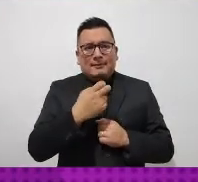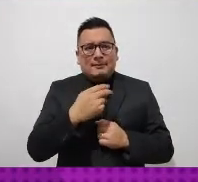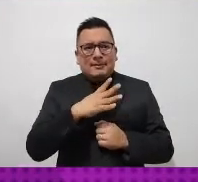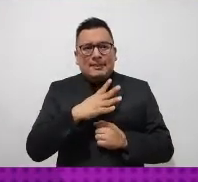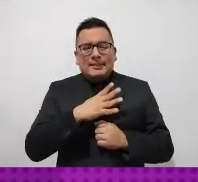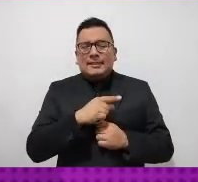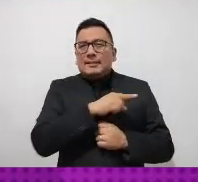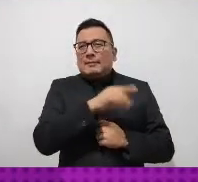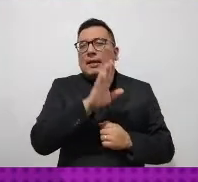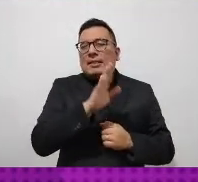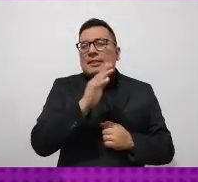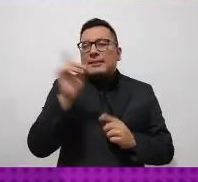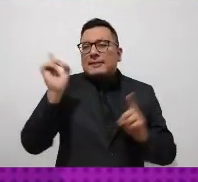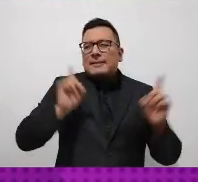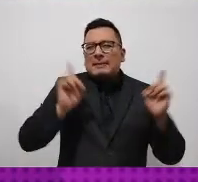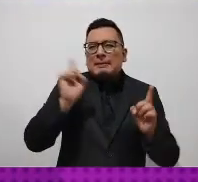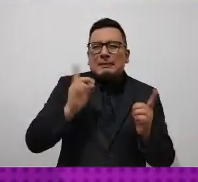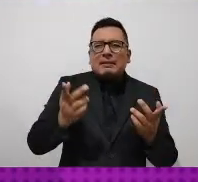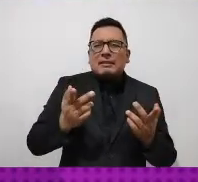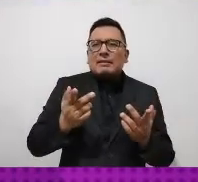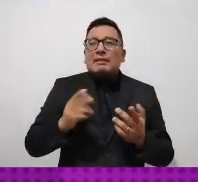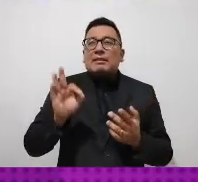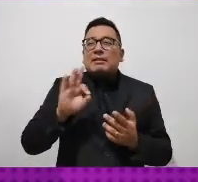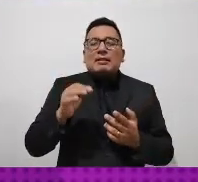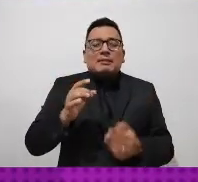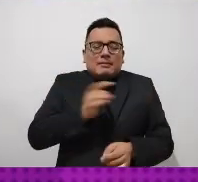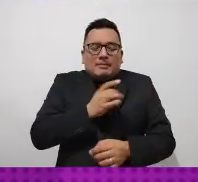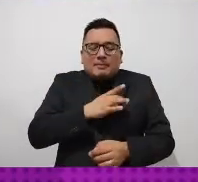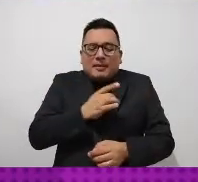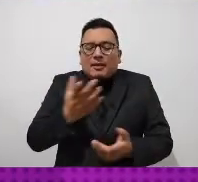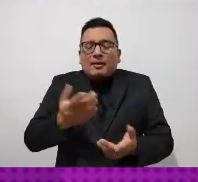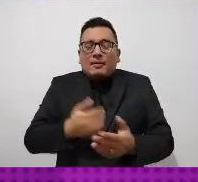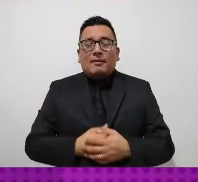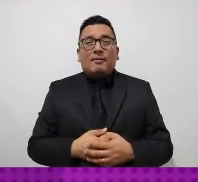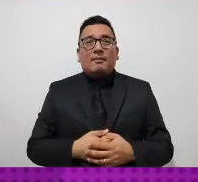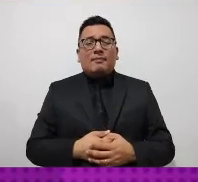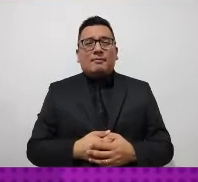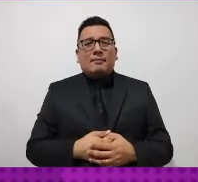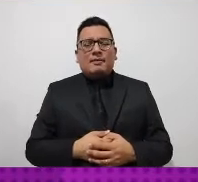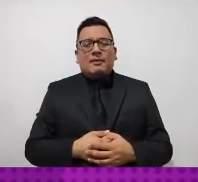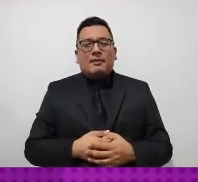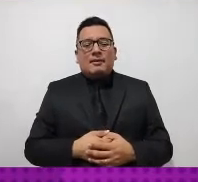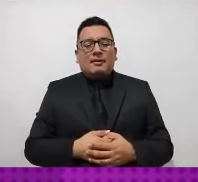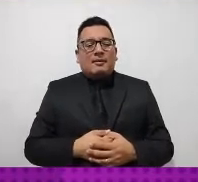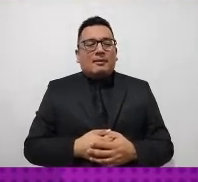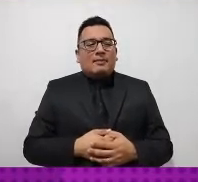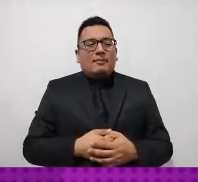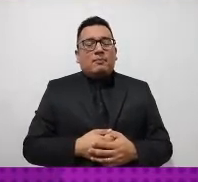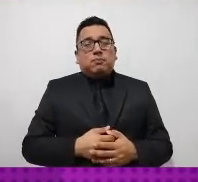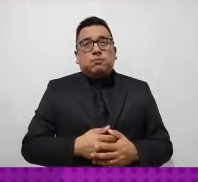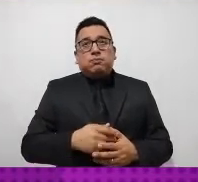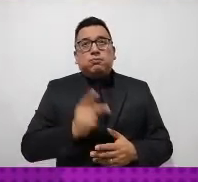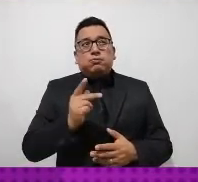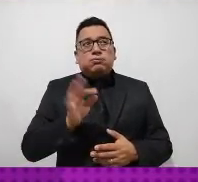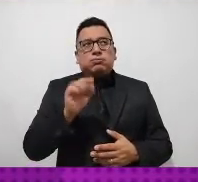general, algún tipo de, no de temor, porque no lo pudiera llamar de esa manera, pero algún tipo de, no estoy muy